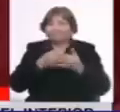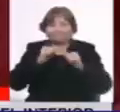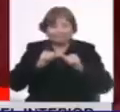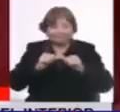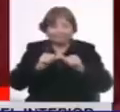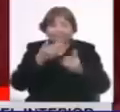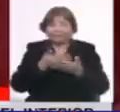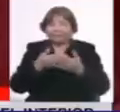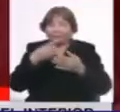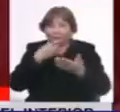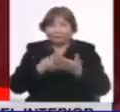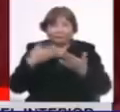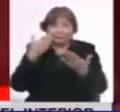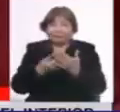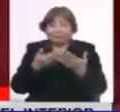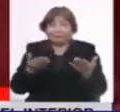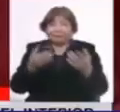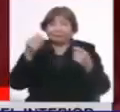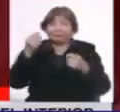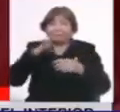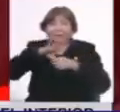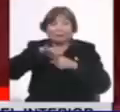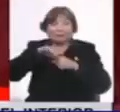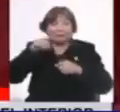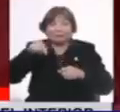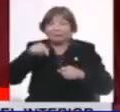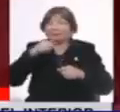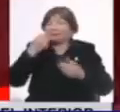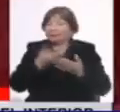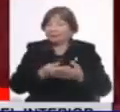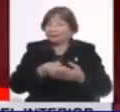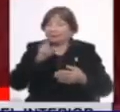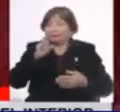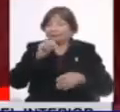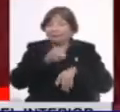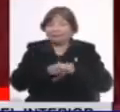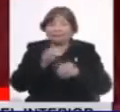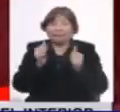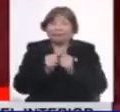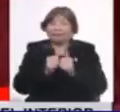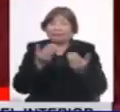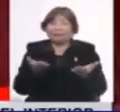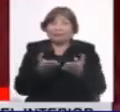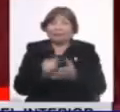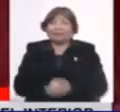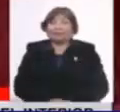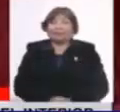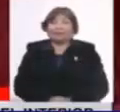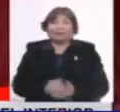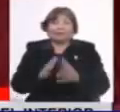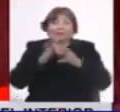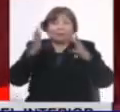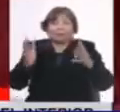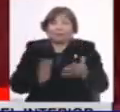continúe esto. Vamos a llegar a fiestas patrias y vamos a llegar con este